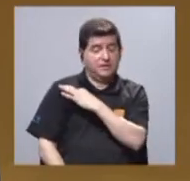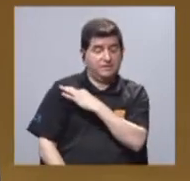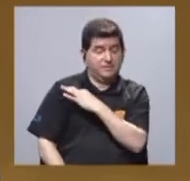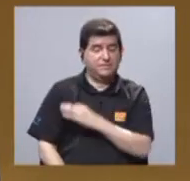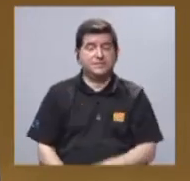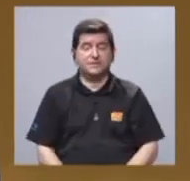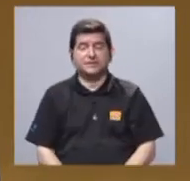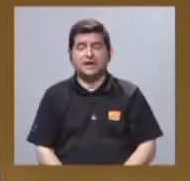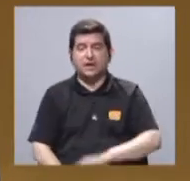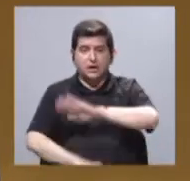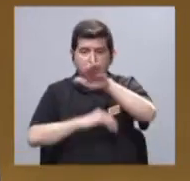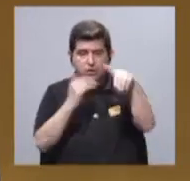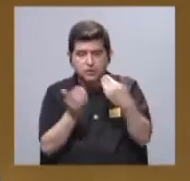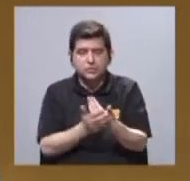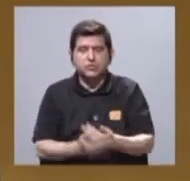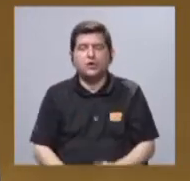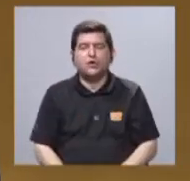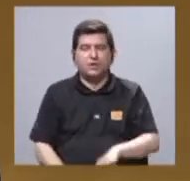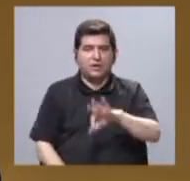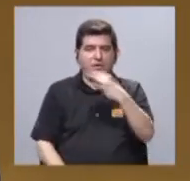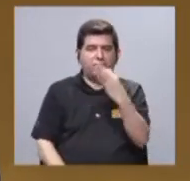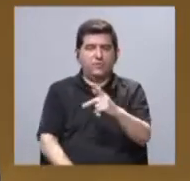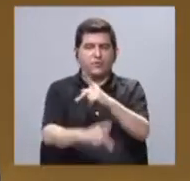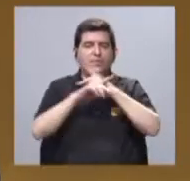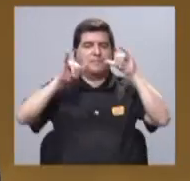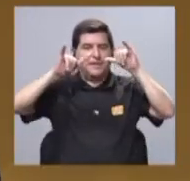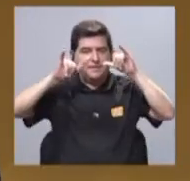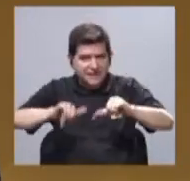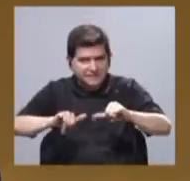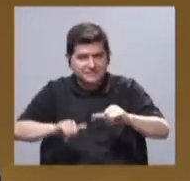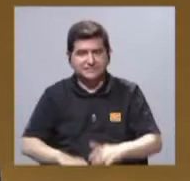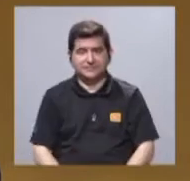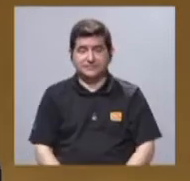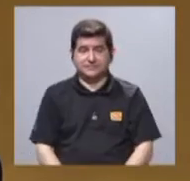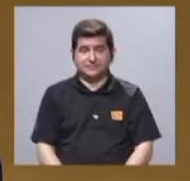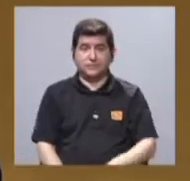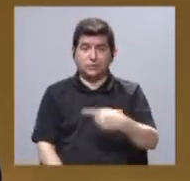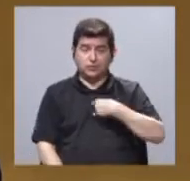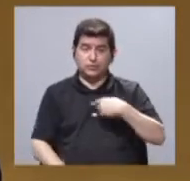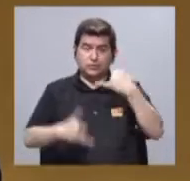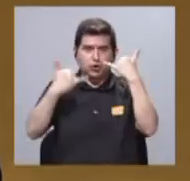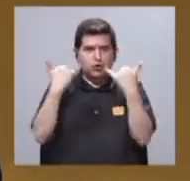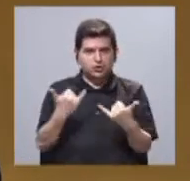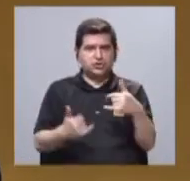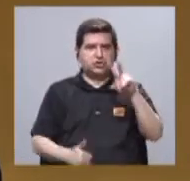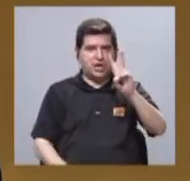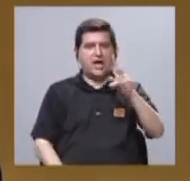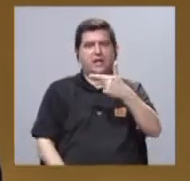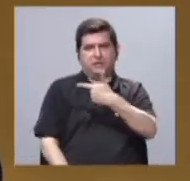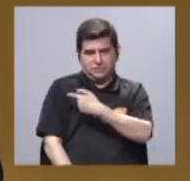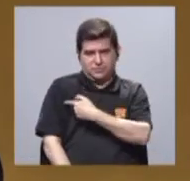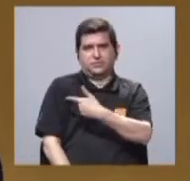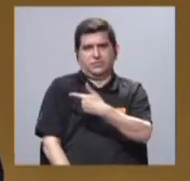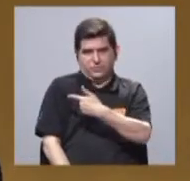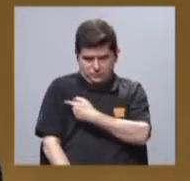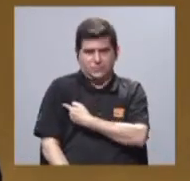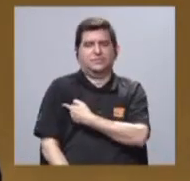que mantengan todas las medidas de protección. Yo tengo ya las 2